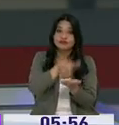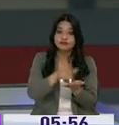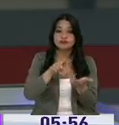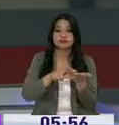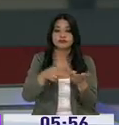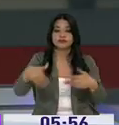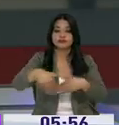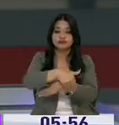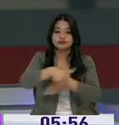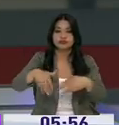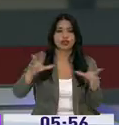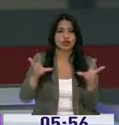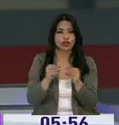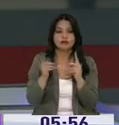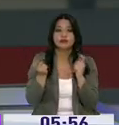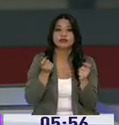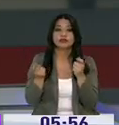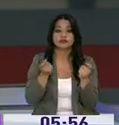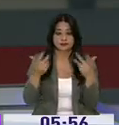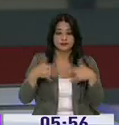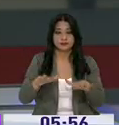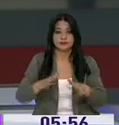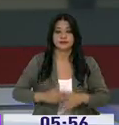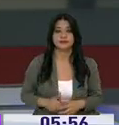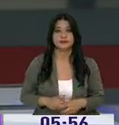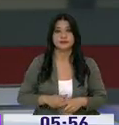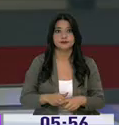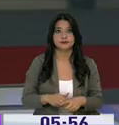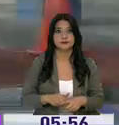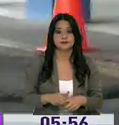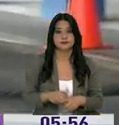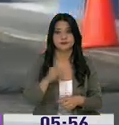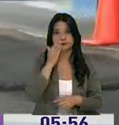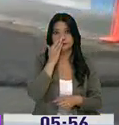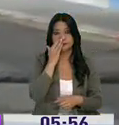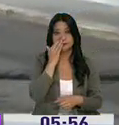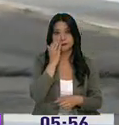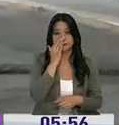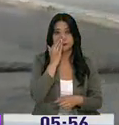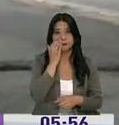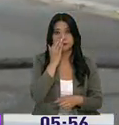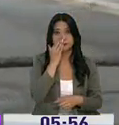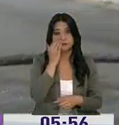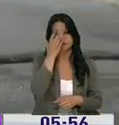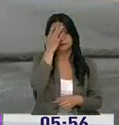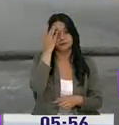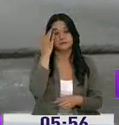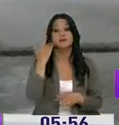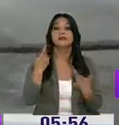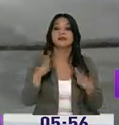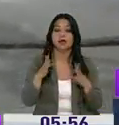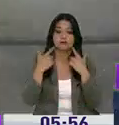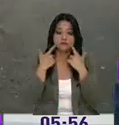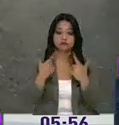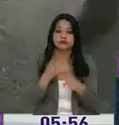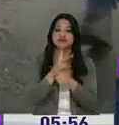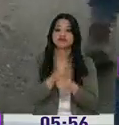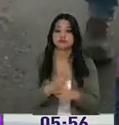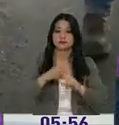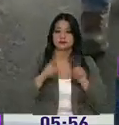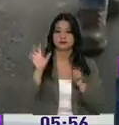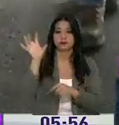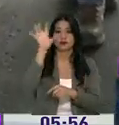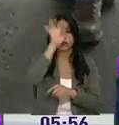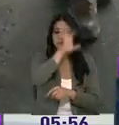ejecutan operativos de control. Le contamos. Ya se están tomando acciones de prevención en varias provincias. En Machala,